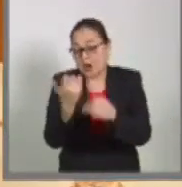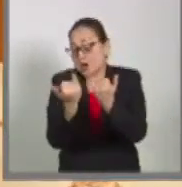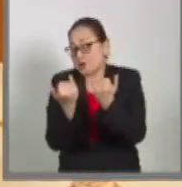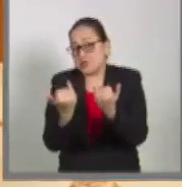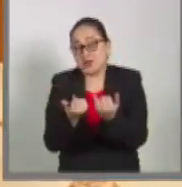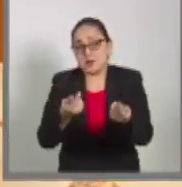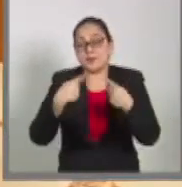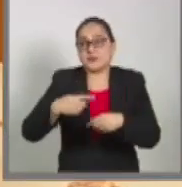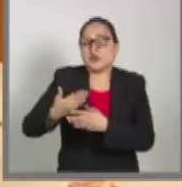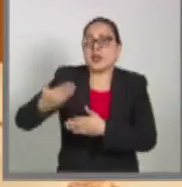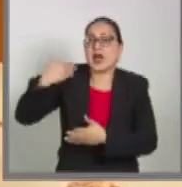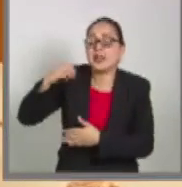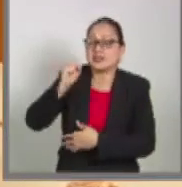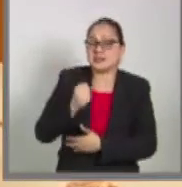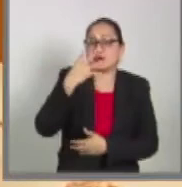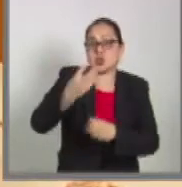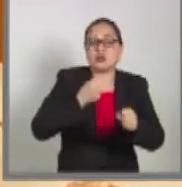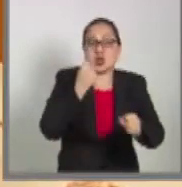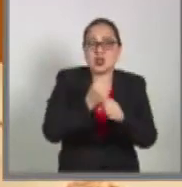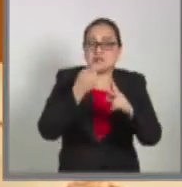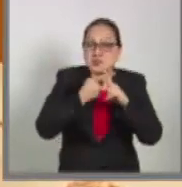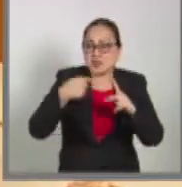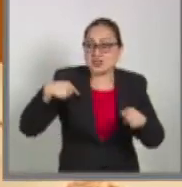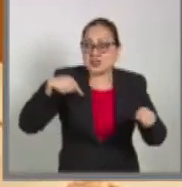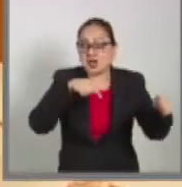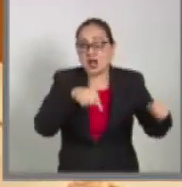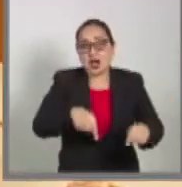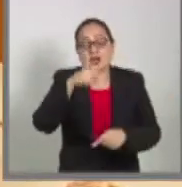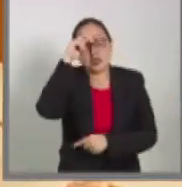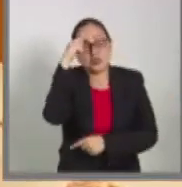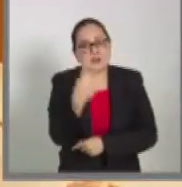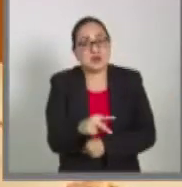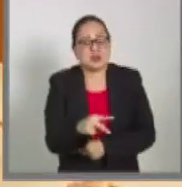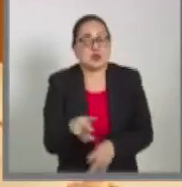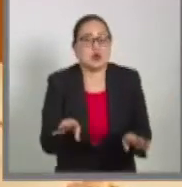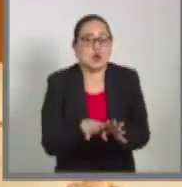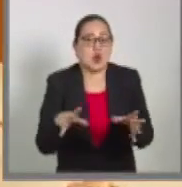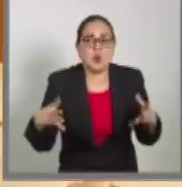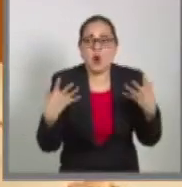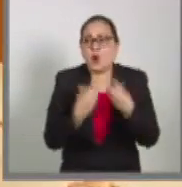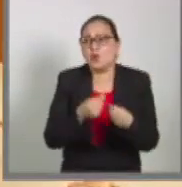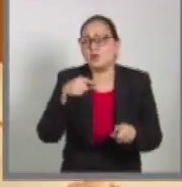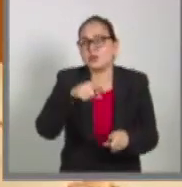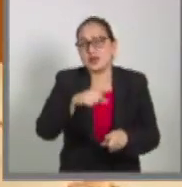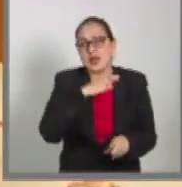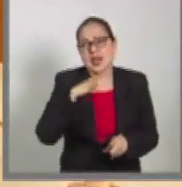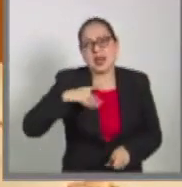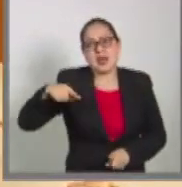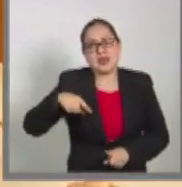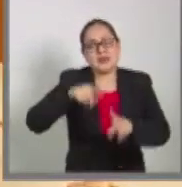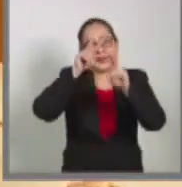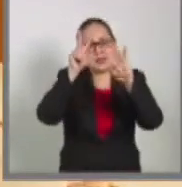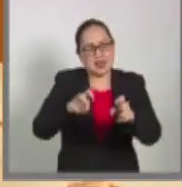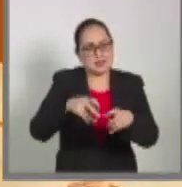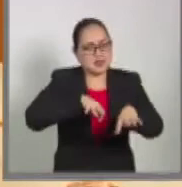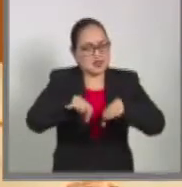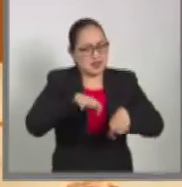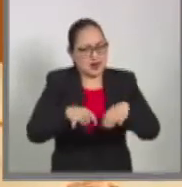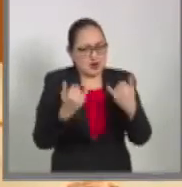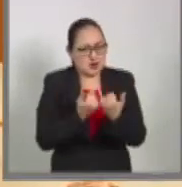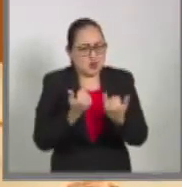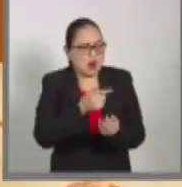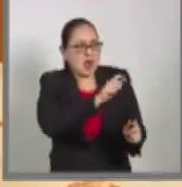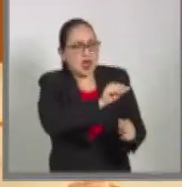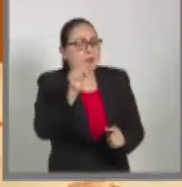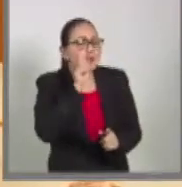hace 64 años. En México, al conjunto de demandas relacionadas con el mundo laboral y la maternidad,